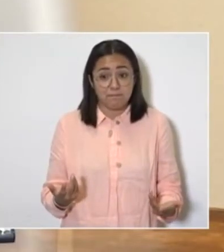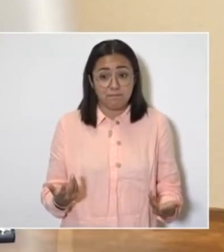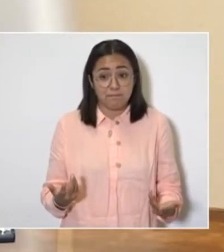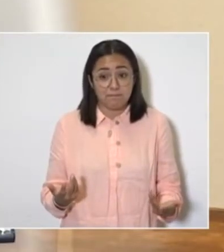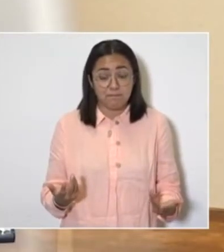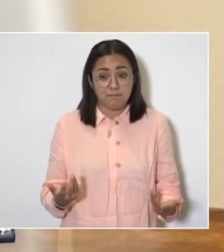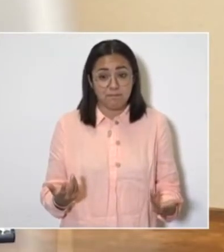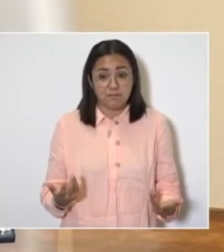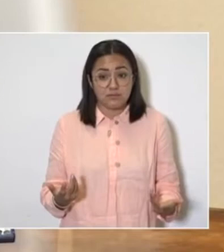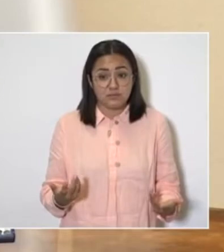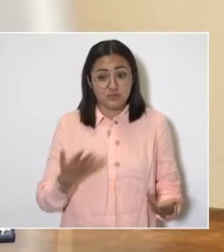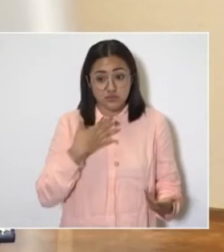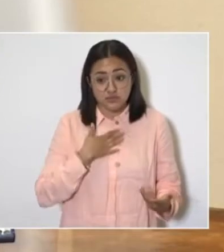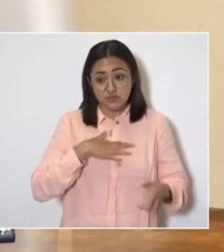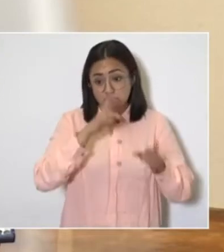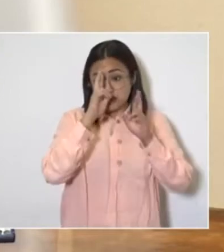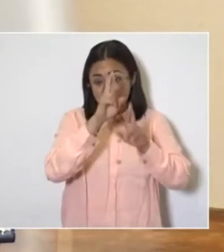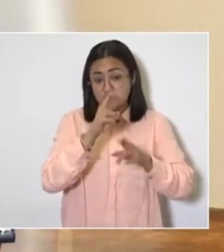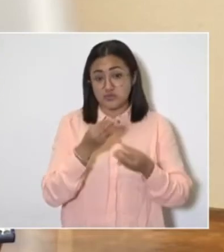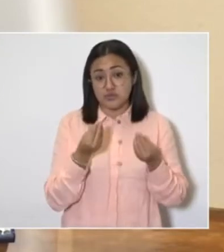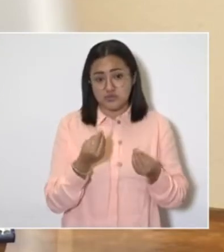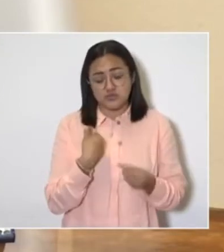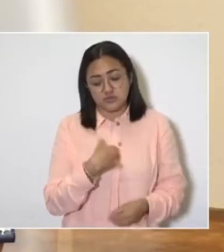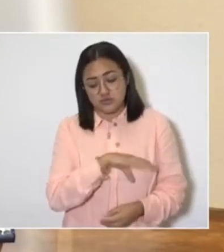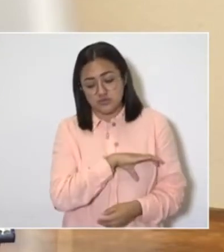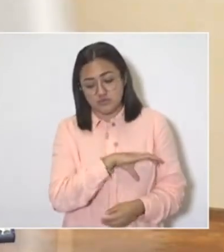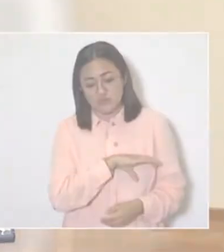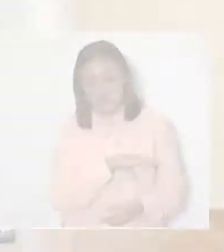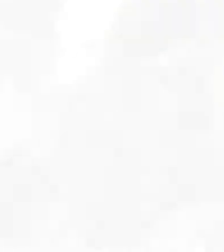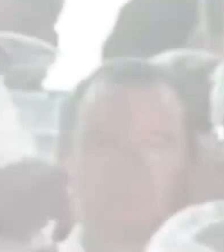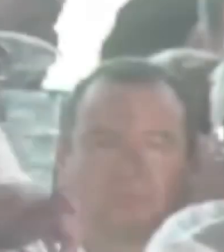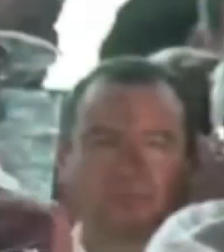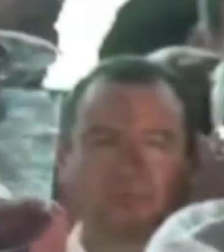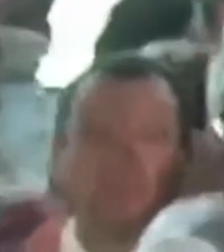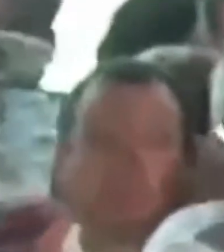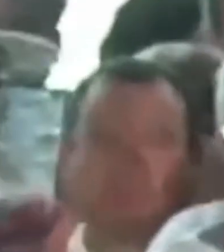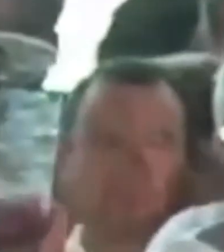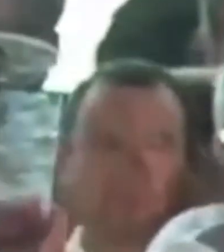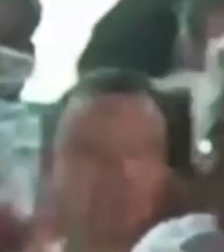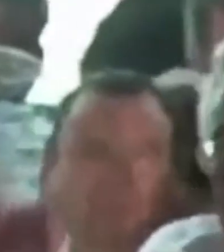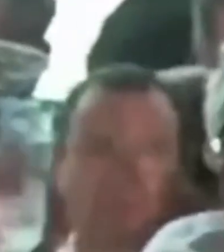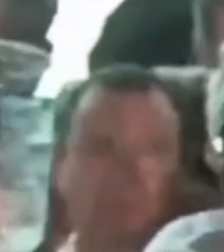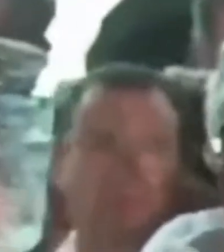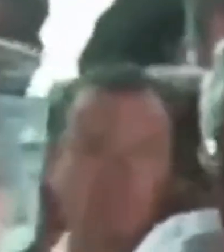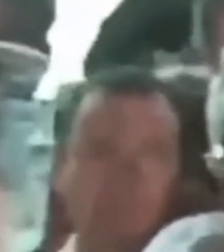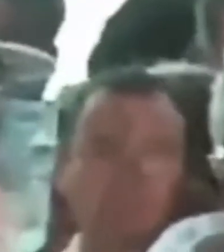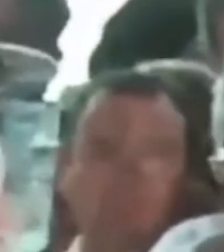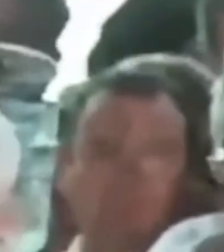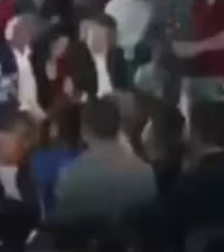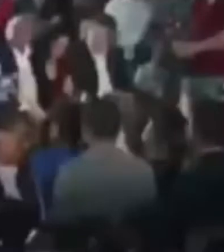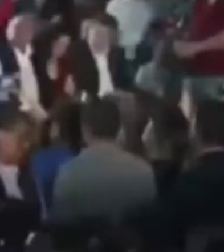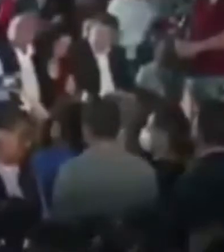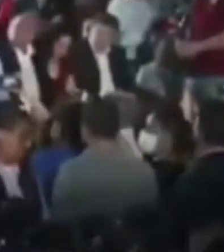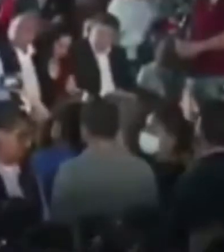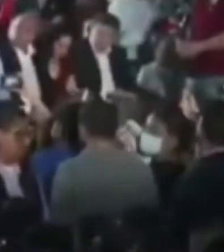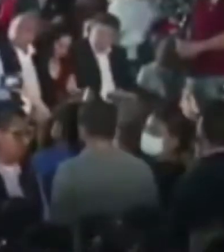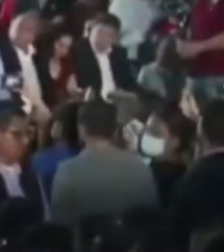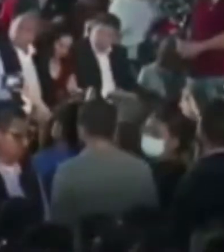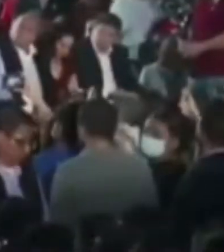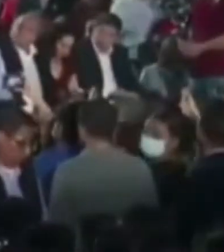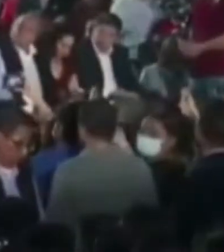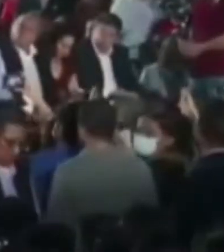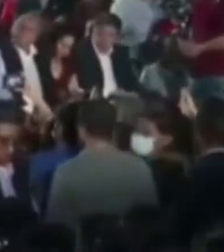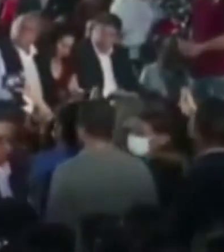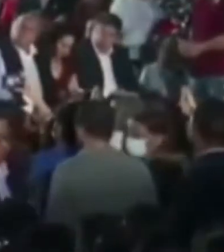Yo sí te he respetado y te he querido, cabrón. Por su parte, el diputado federal Ignacio